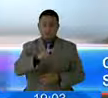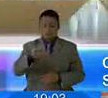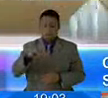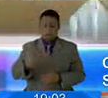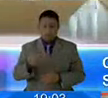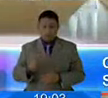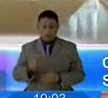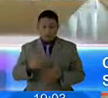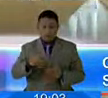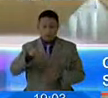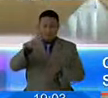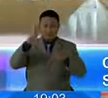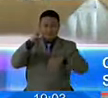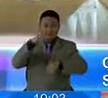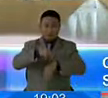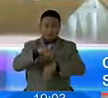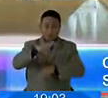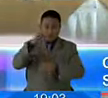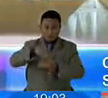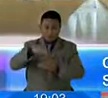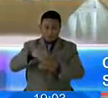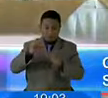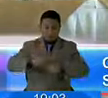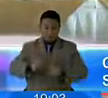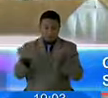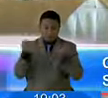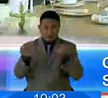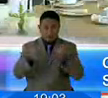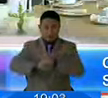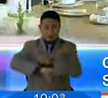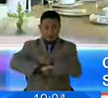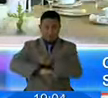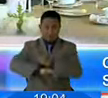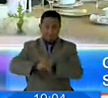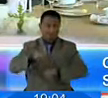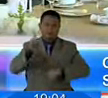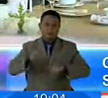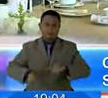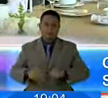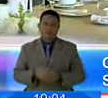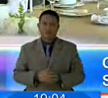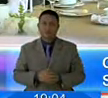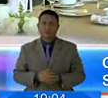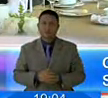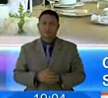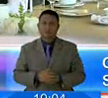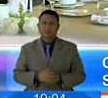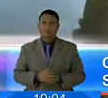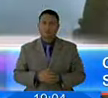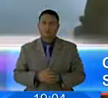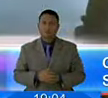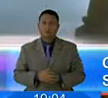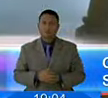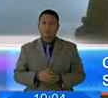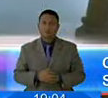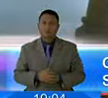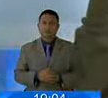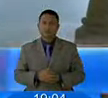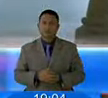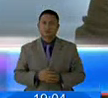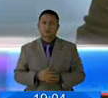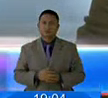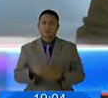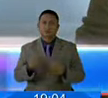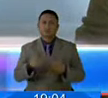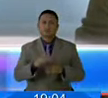en periodo de elecciones, no se puede realizar control a las publicidades que se emiten desde estamentos gubernamentales. Un presunto uso